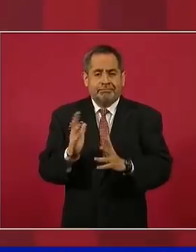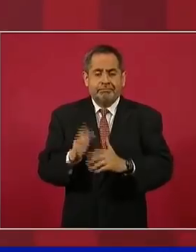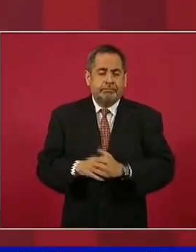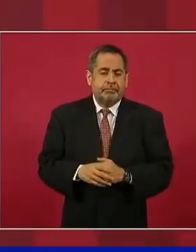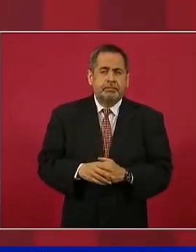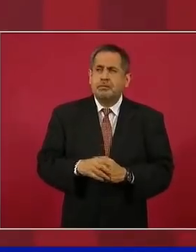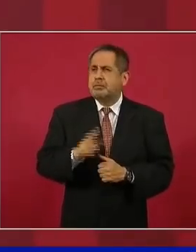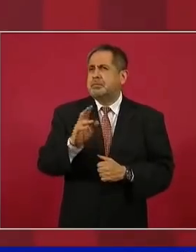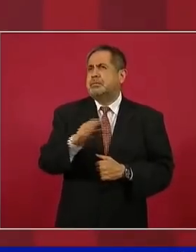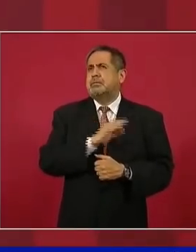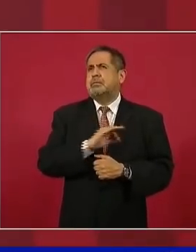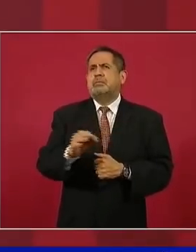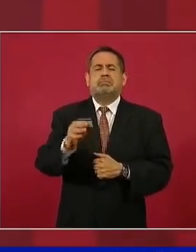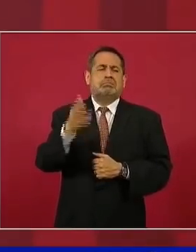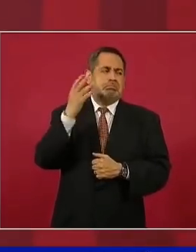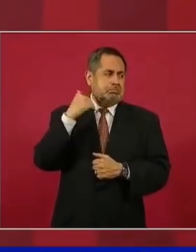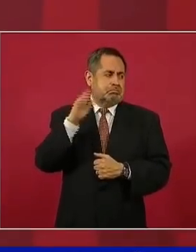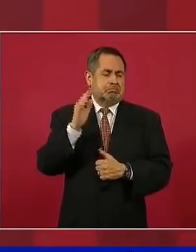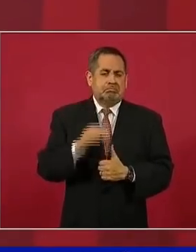Teníamos